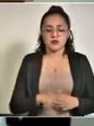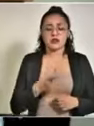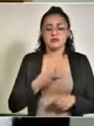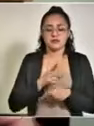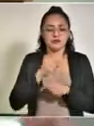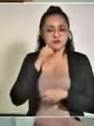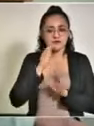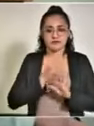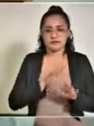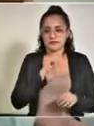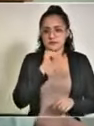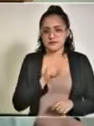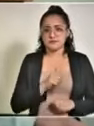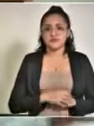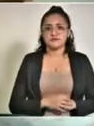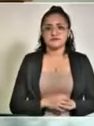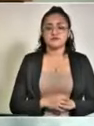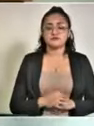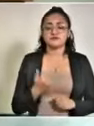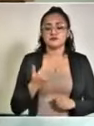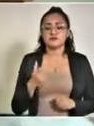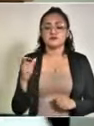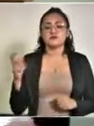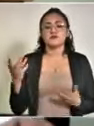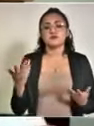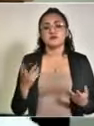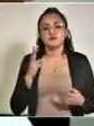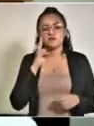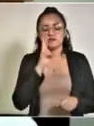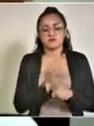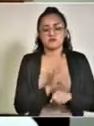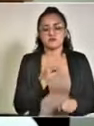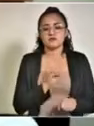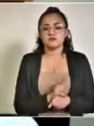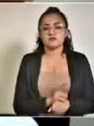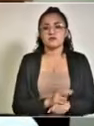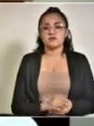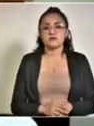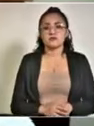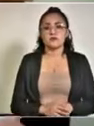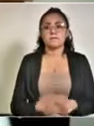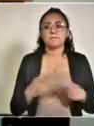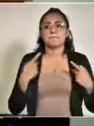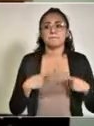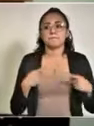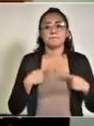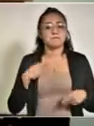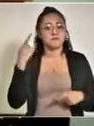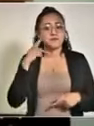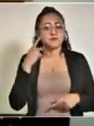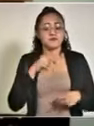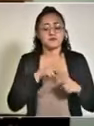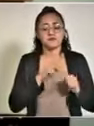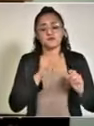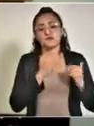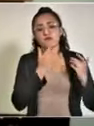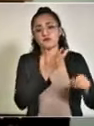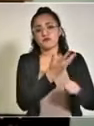ayer. Y en cuanto a el seguimiento de los migrantes poblanos en el